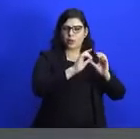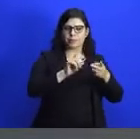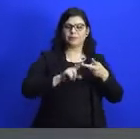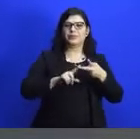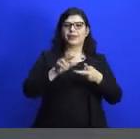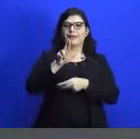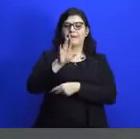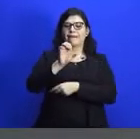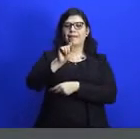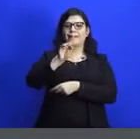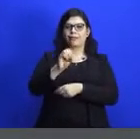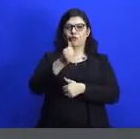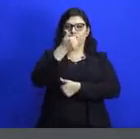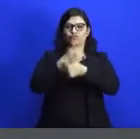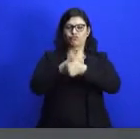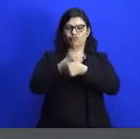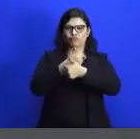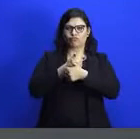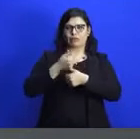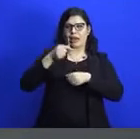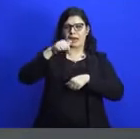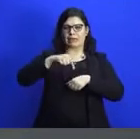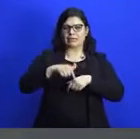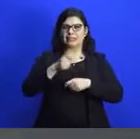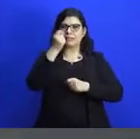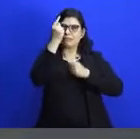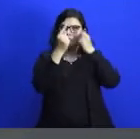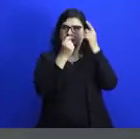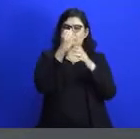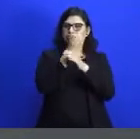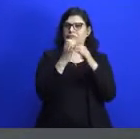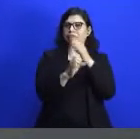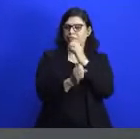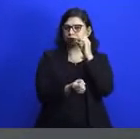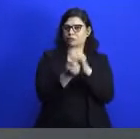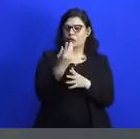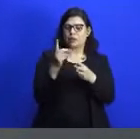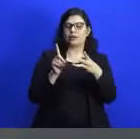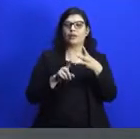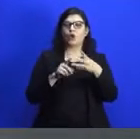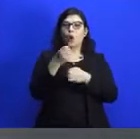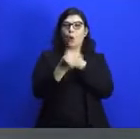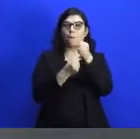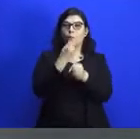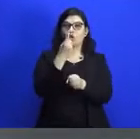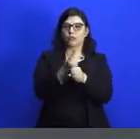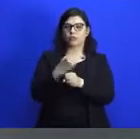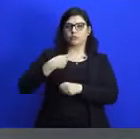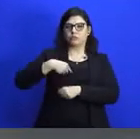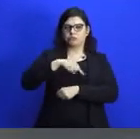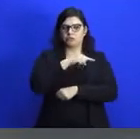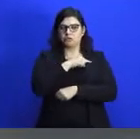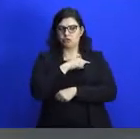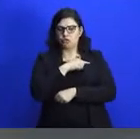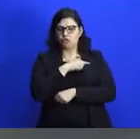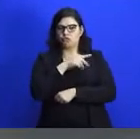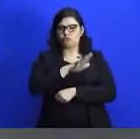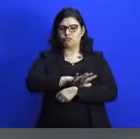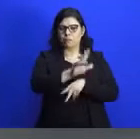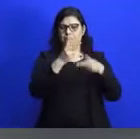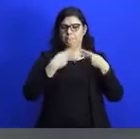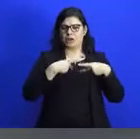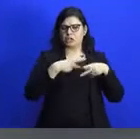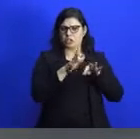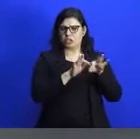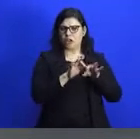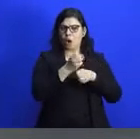sucedan y nos reinventamos cuando es necesario. Oportunidad. Ofrecemos a nuestros asociados y asociadas